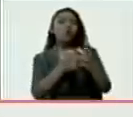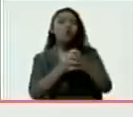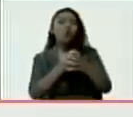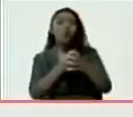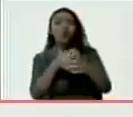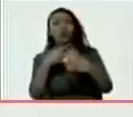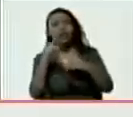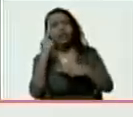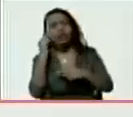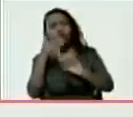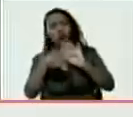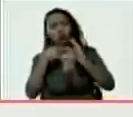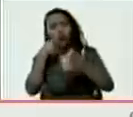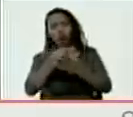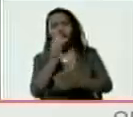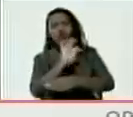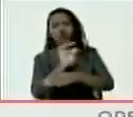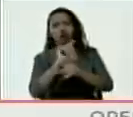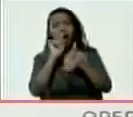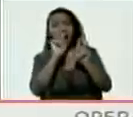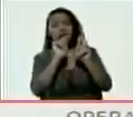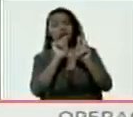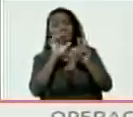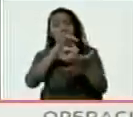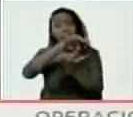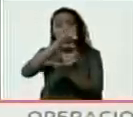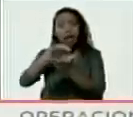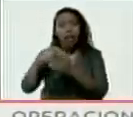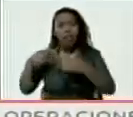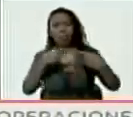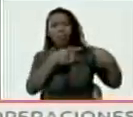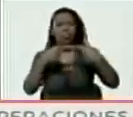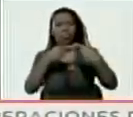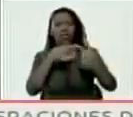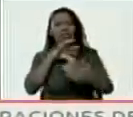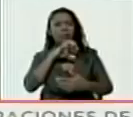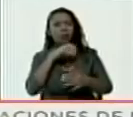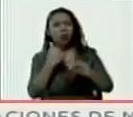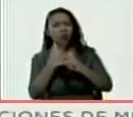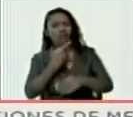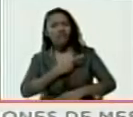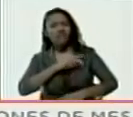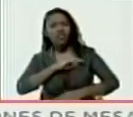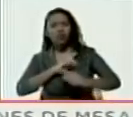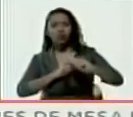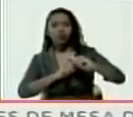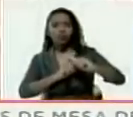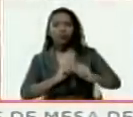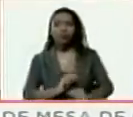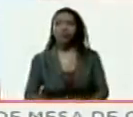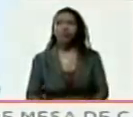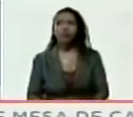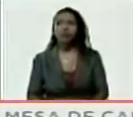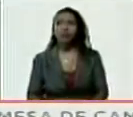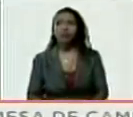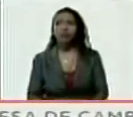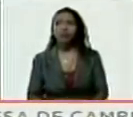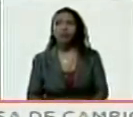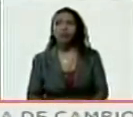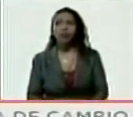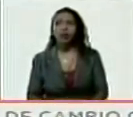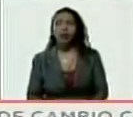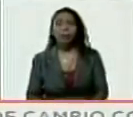de las formas en que funcionan estas estrategias de peleas de perros y estas estrategias de falsos positivos. Agencia AP.